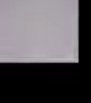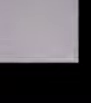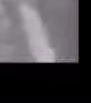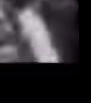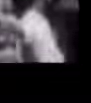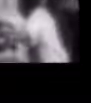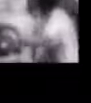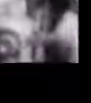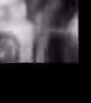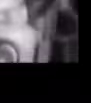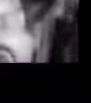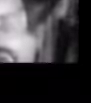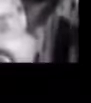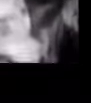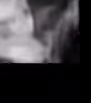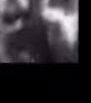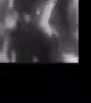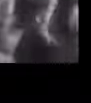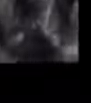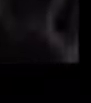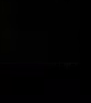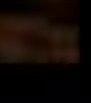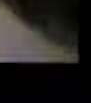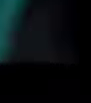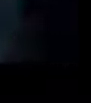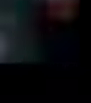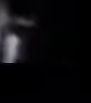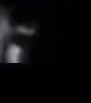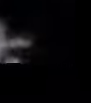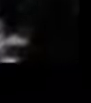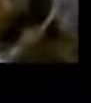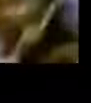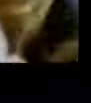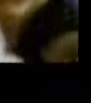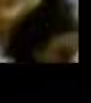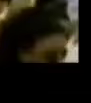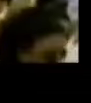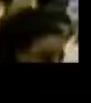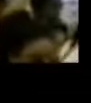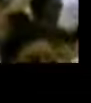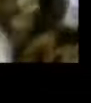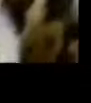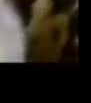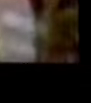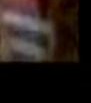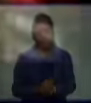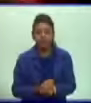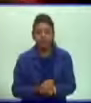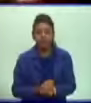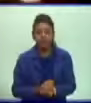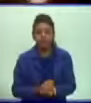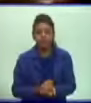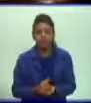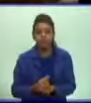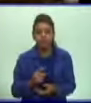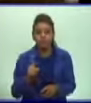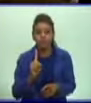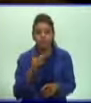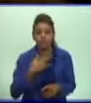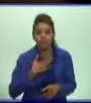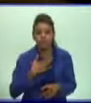Dicen que la juventud se ha perdido, pero sin embargo